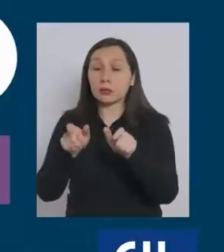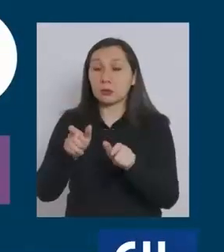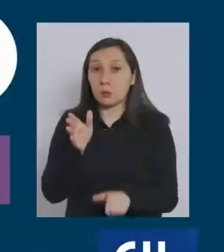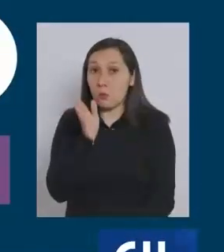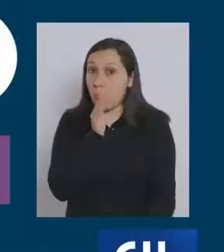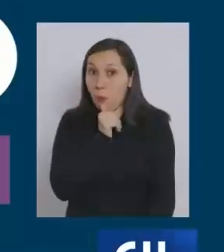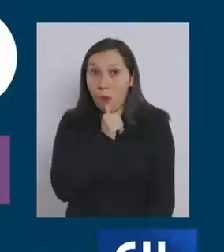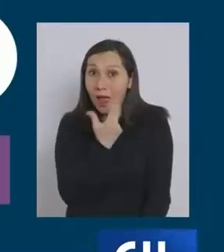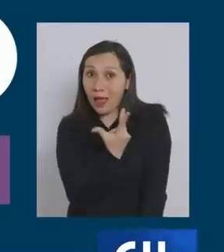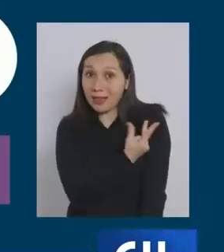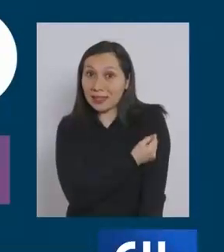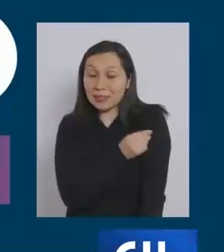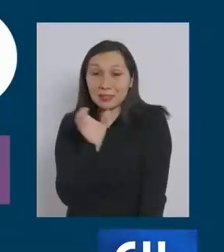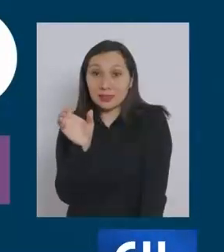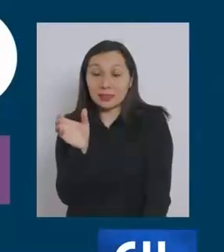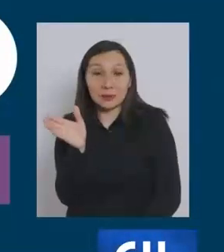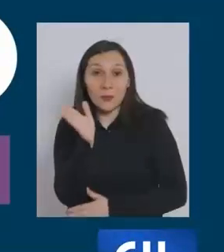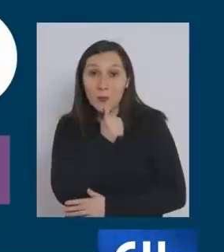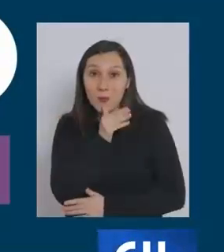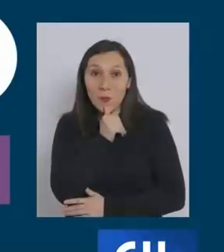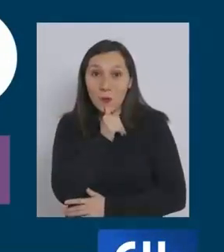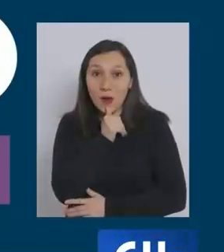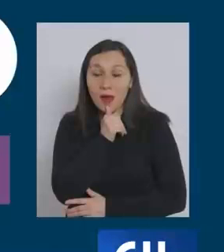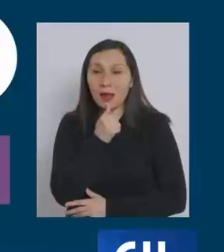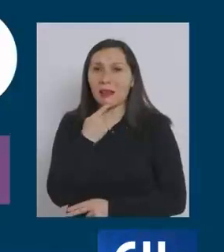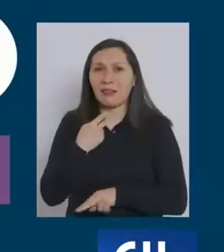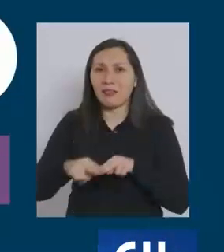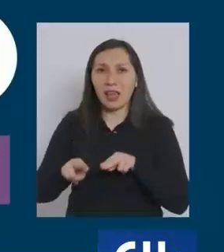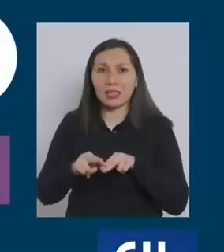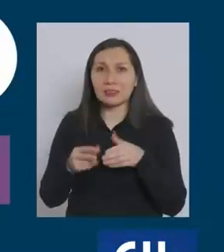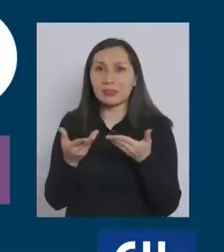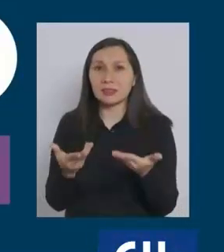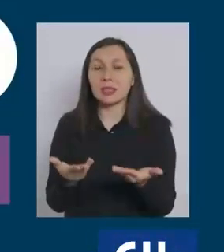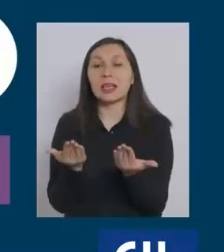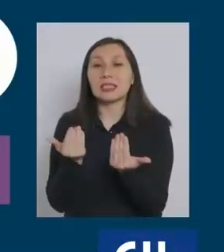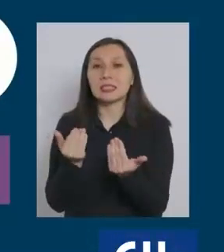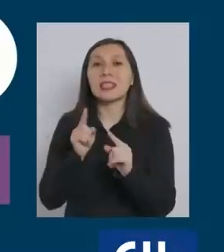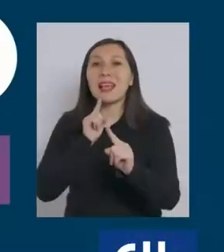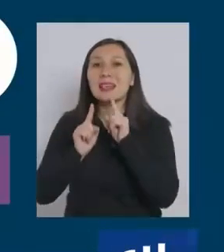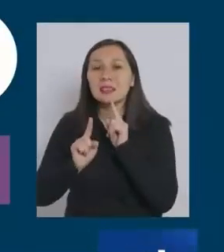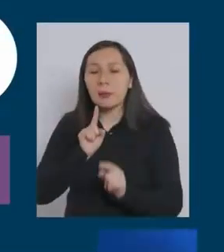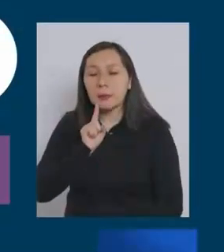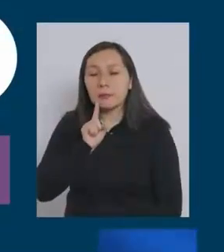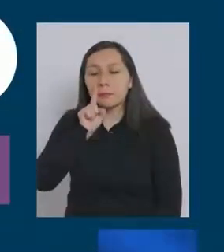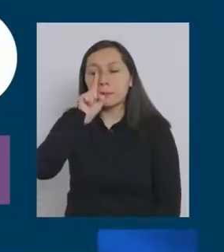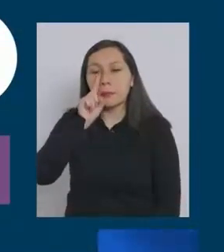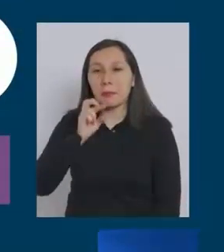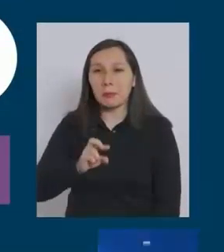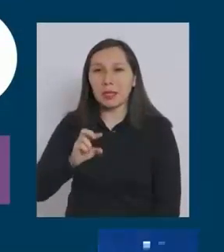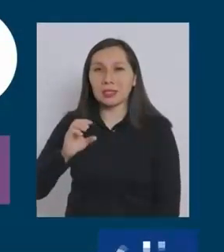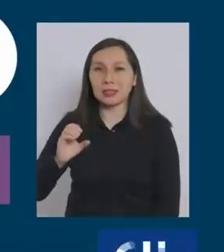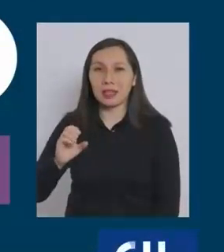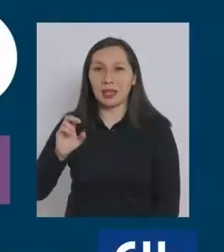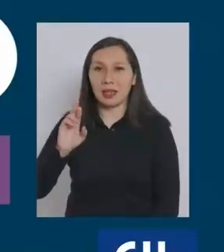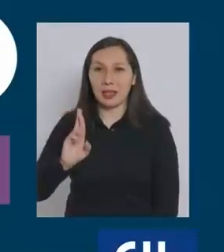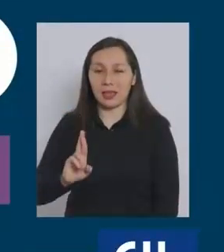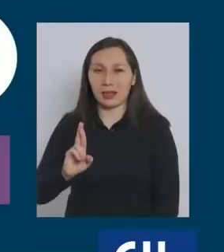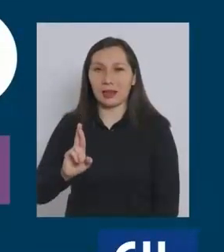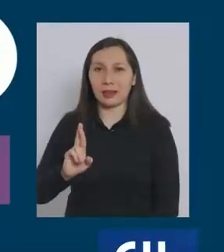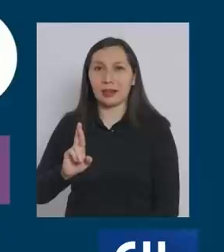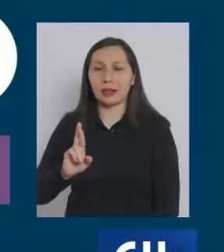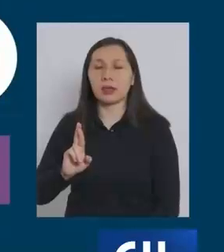no presenten el pase de movilidad, se va a requerir un test PCR con una